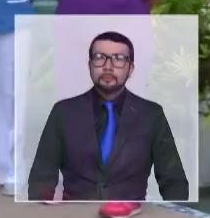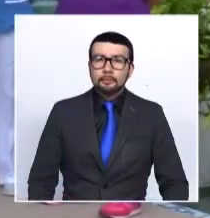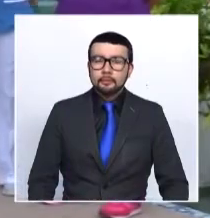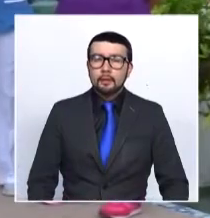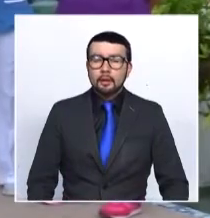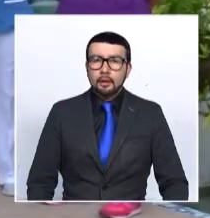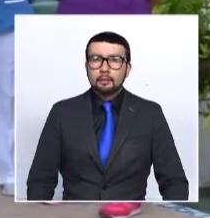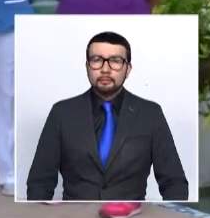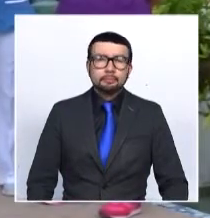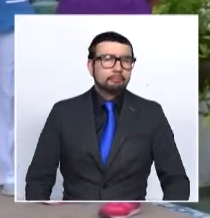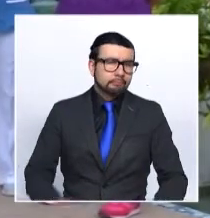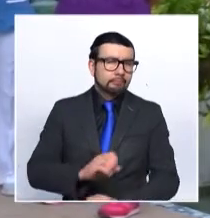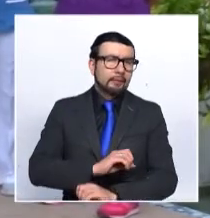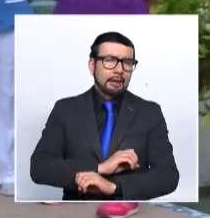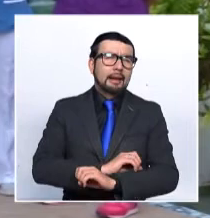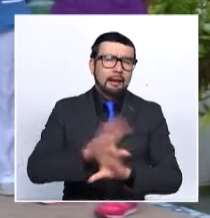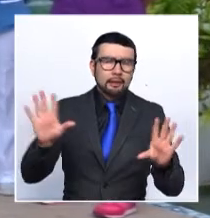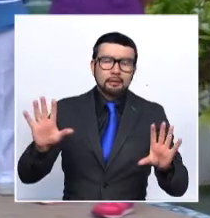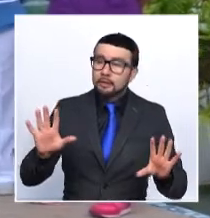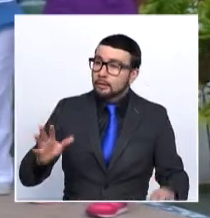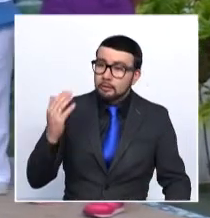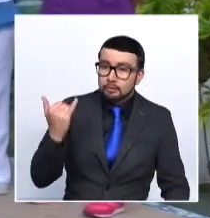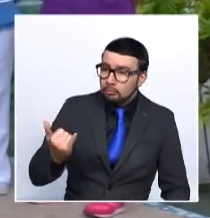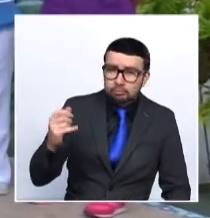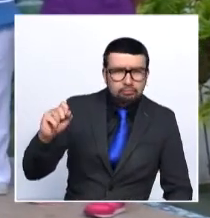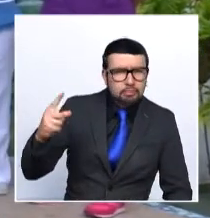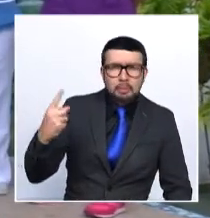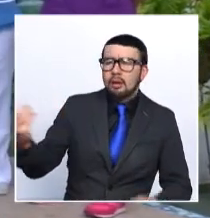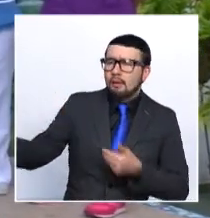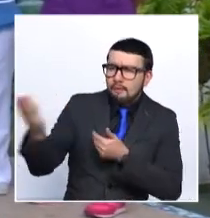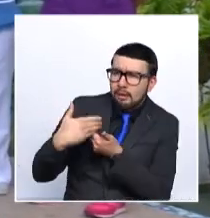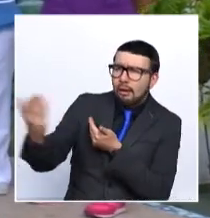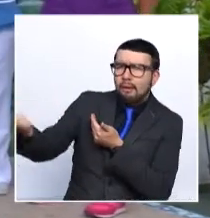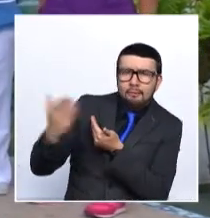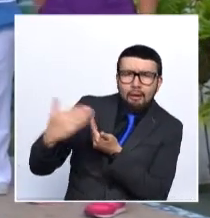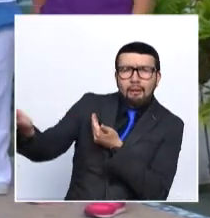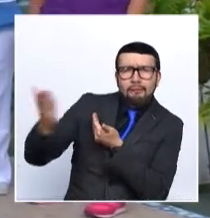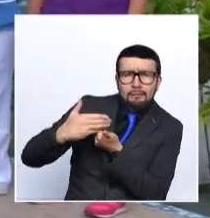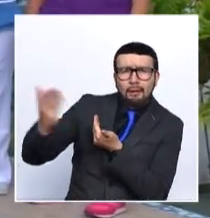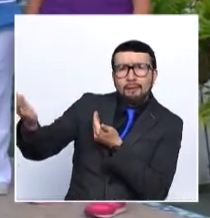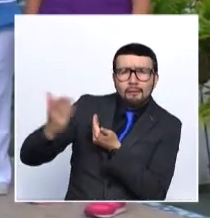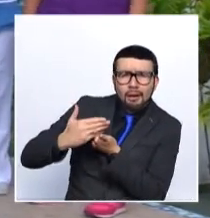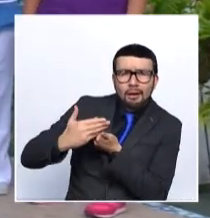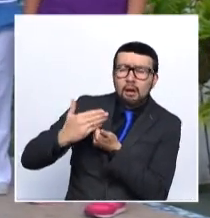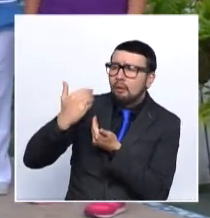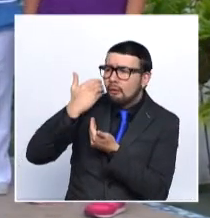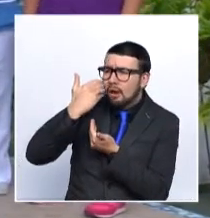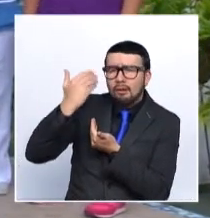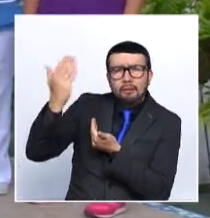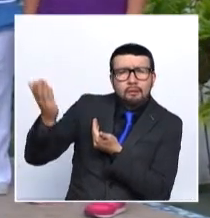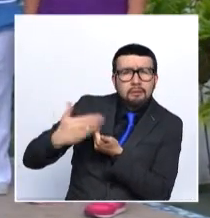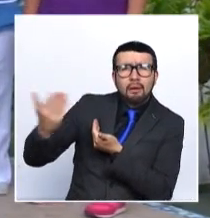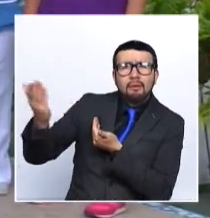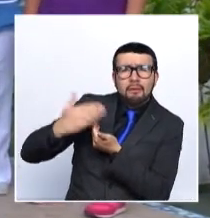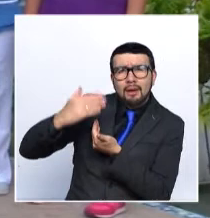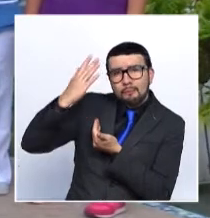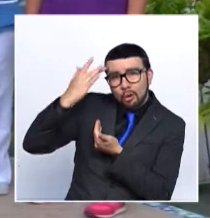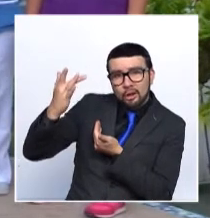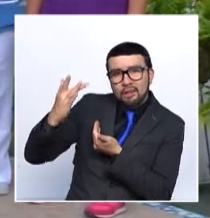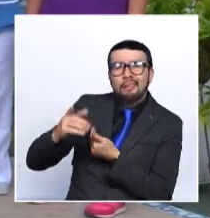Sin lugar a dudas, el principal motivo de consulta en todos los servicios médicos del mundo es el